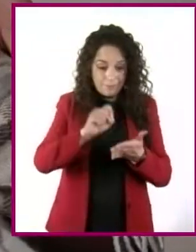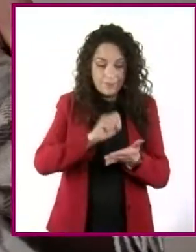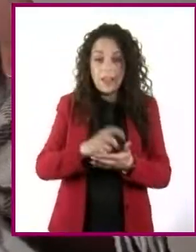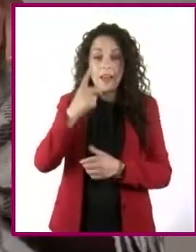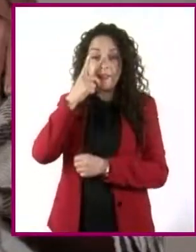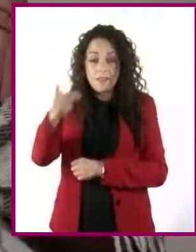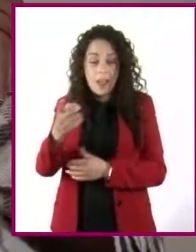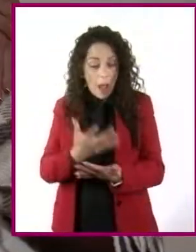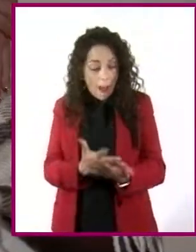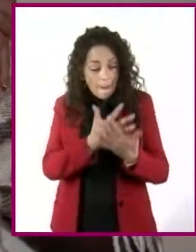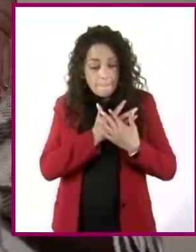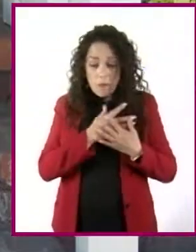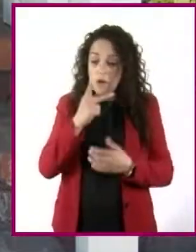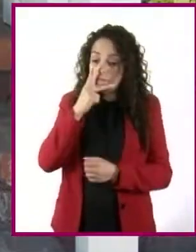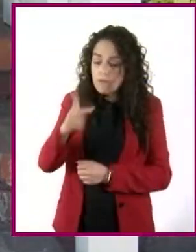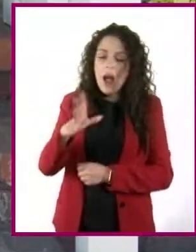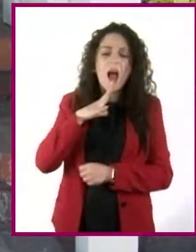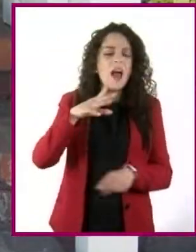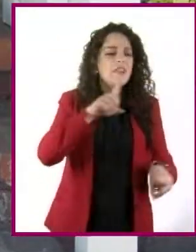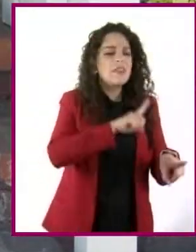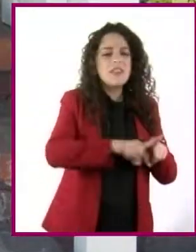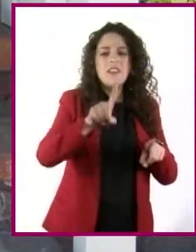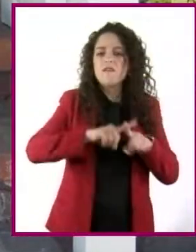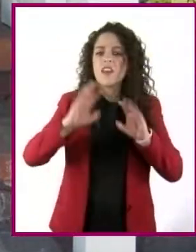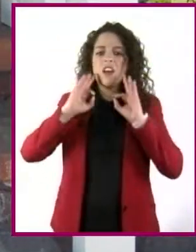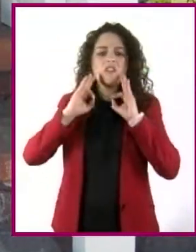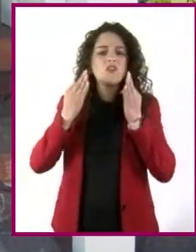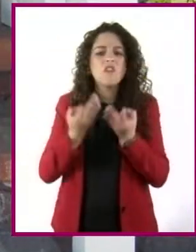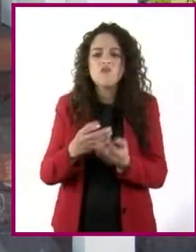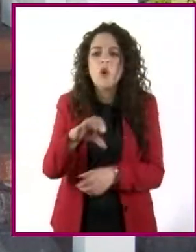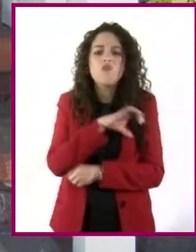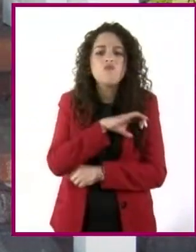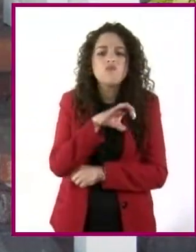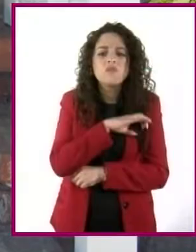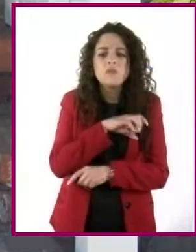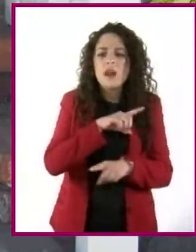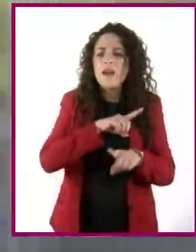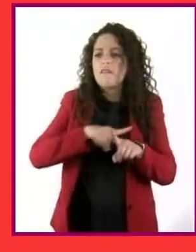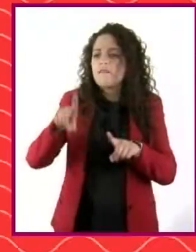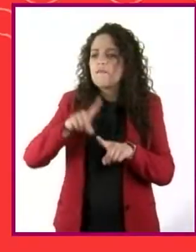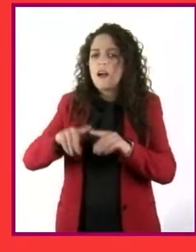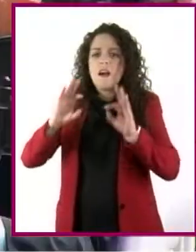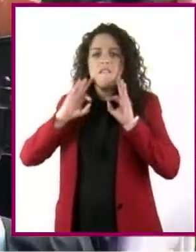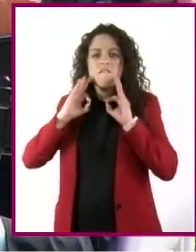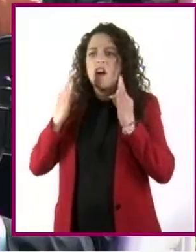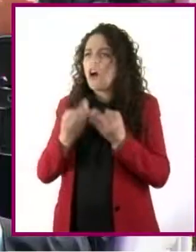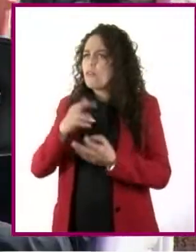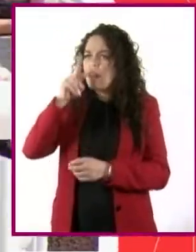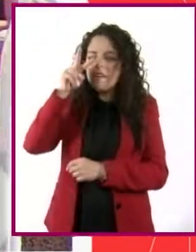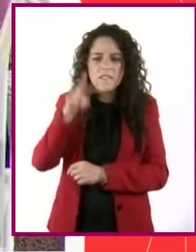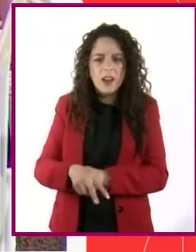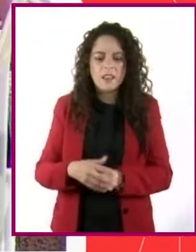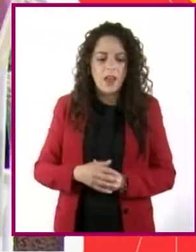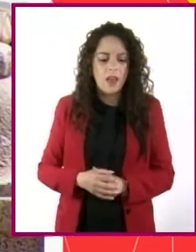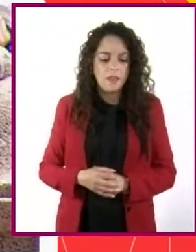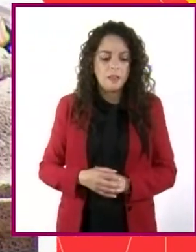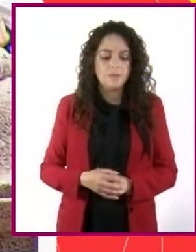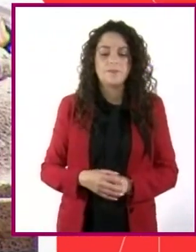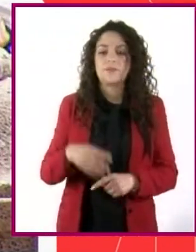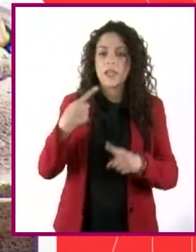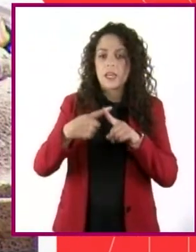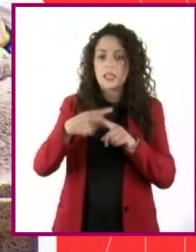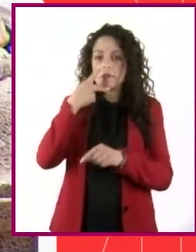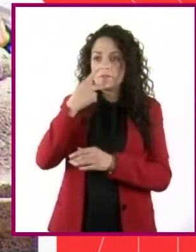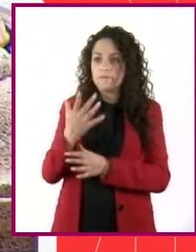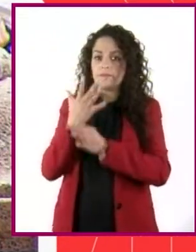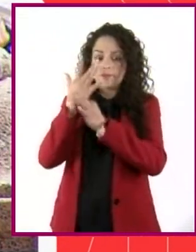a una gran variedad de afectos que pueden manifestarse en las más diversas formas, y cita a Benedicto XVI